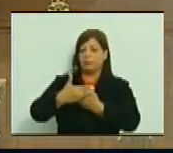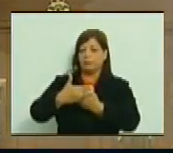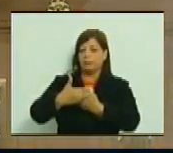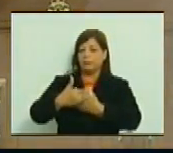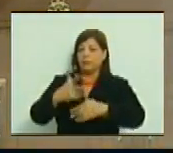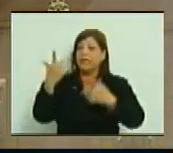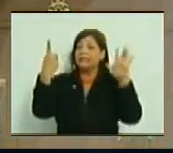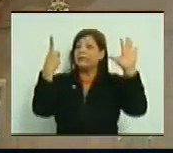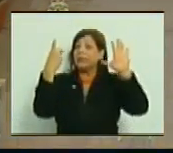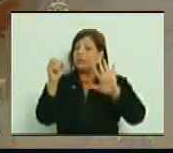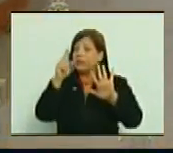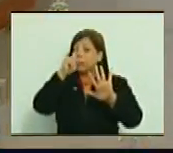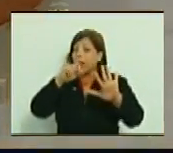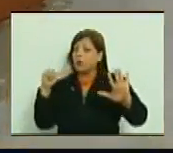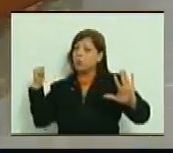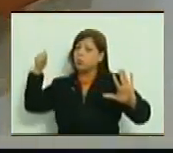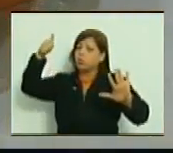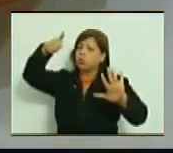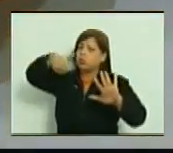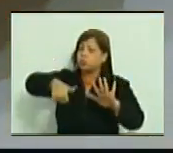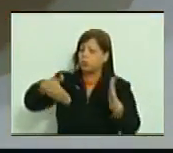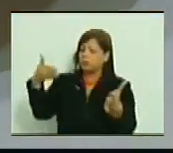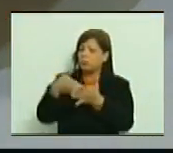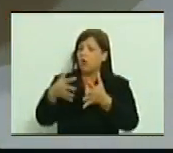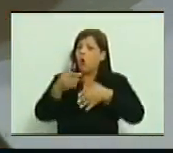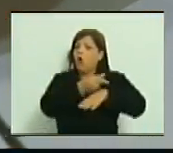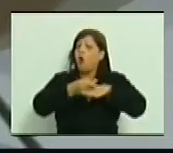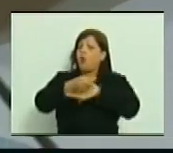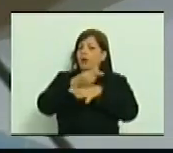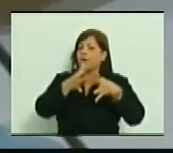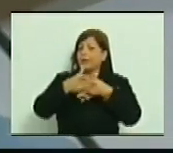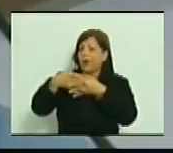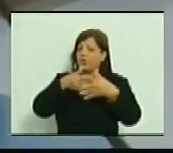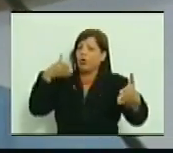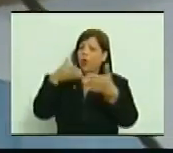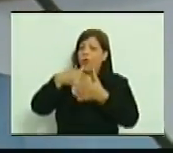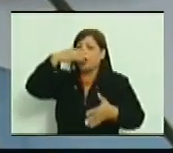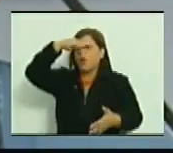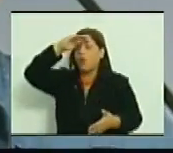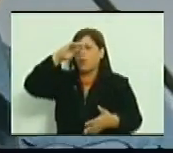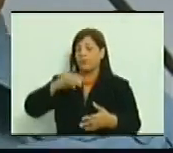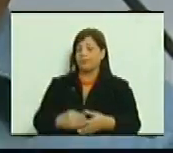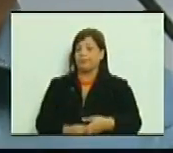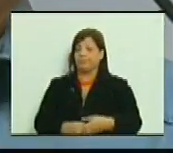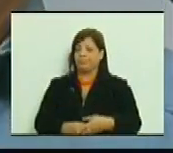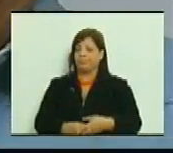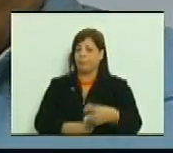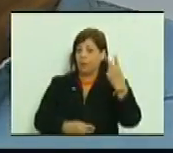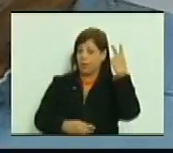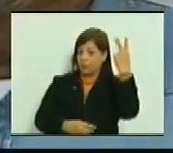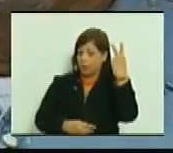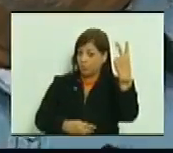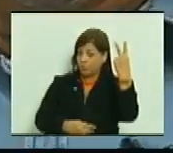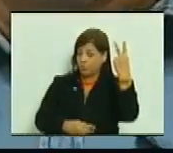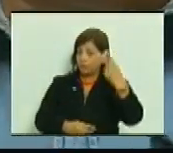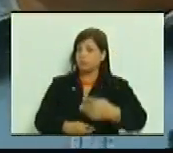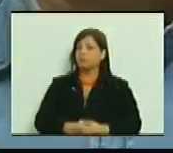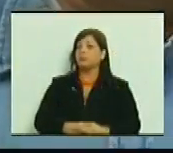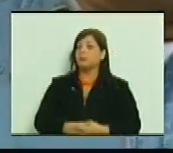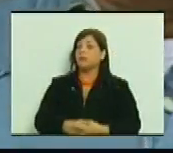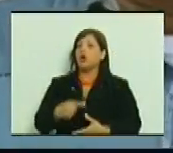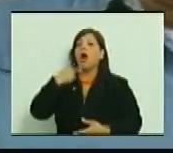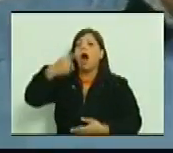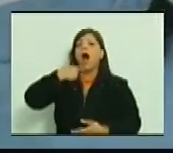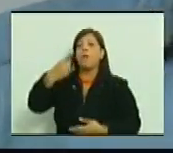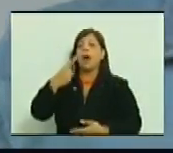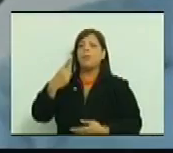casi 60 años ha impuesto el gobierno de los Estados Unidos a la República de Cuba. Segundo, expresar